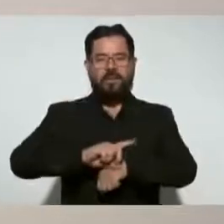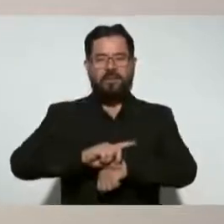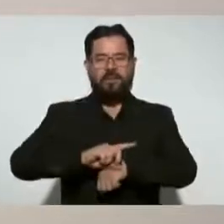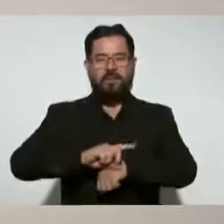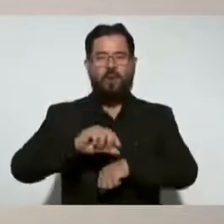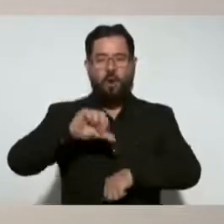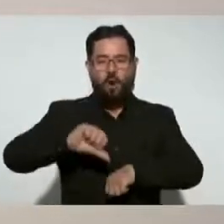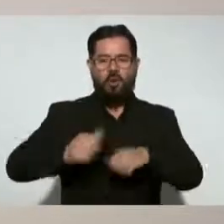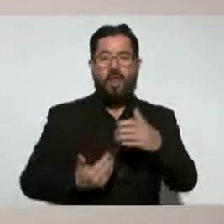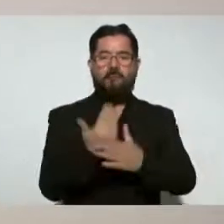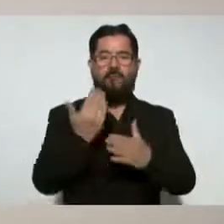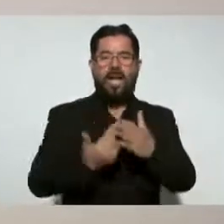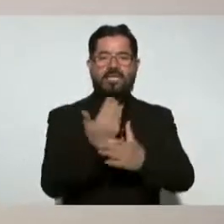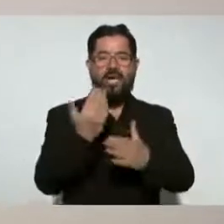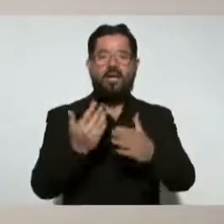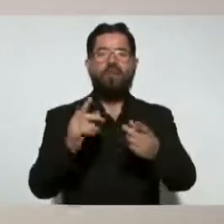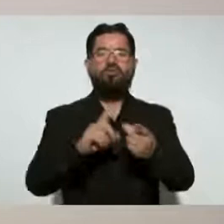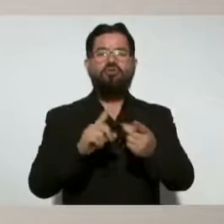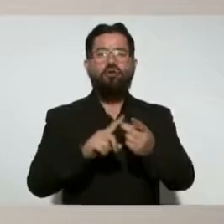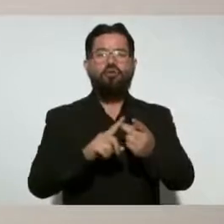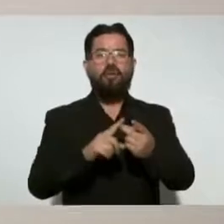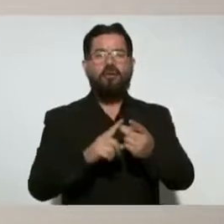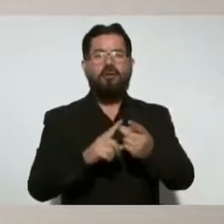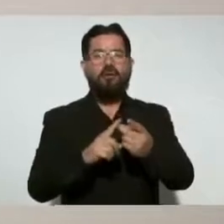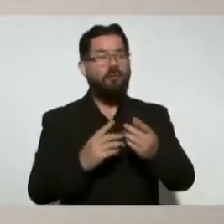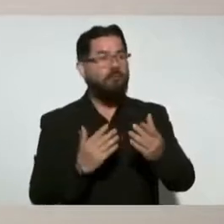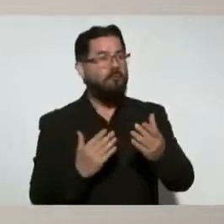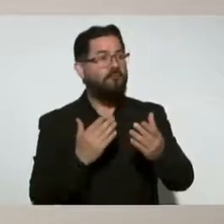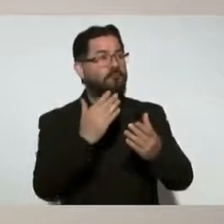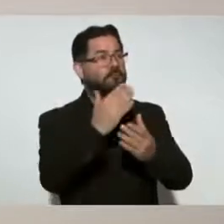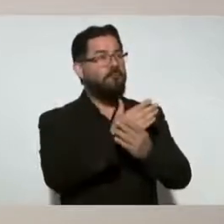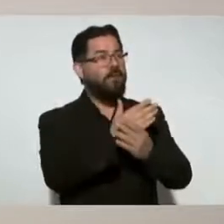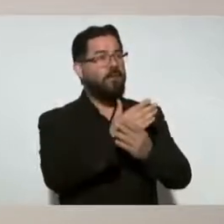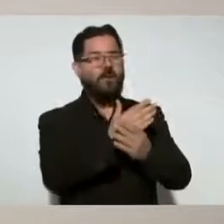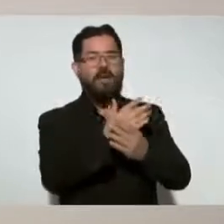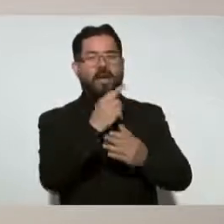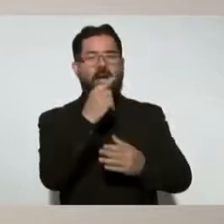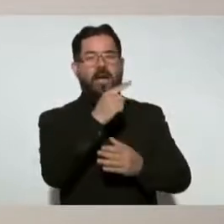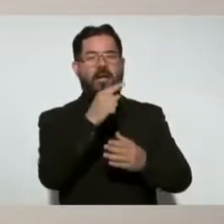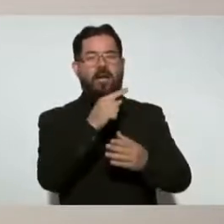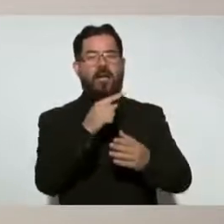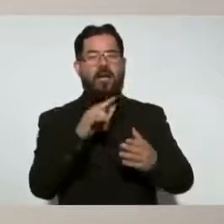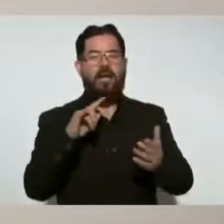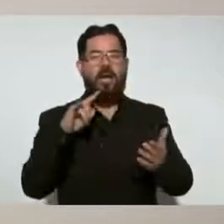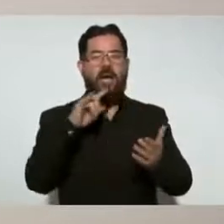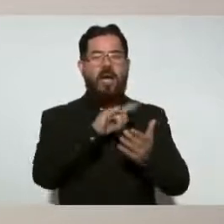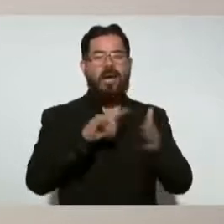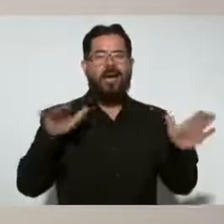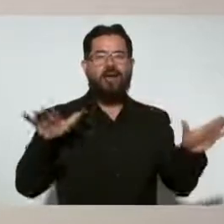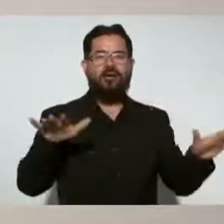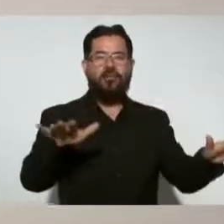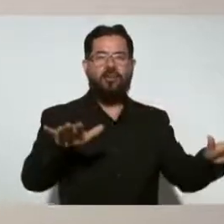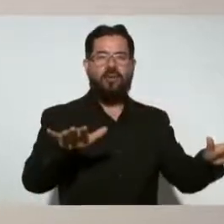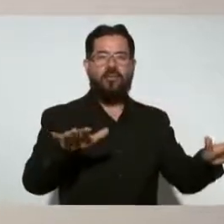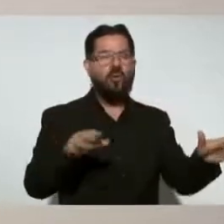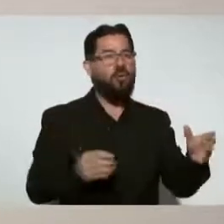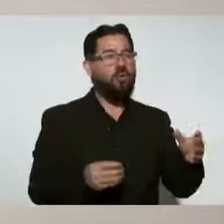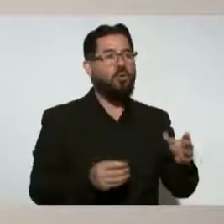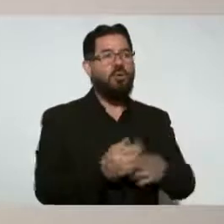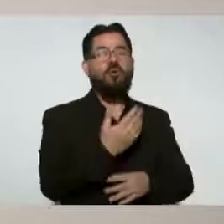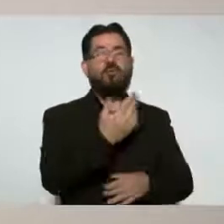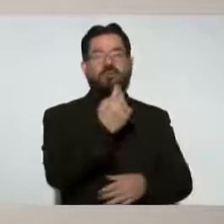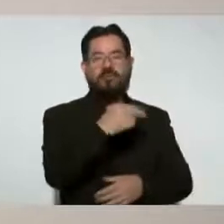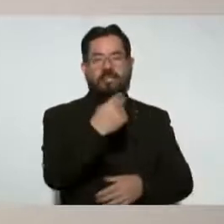estuvimos en las instalaciones del nuevo aeropuerto civil y militar General Felipe